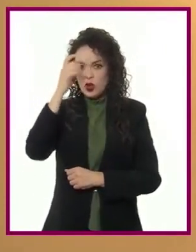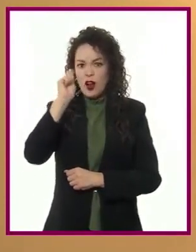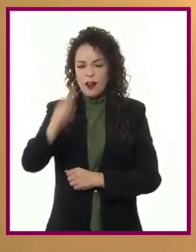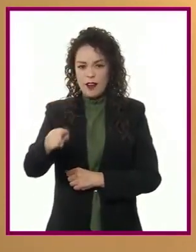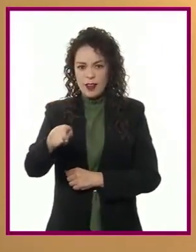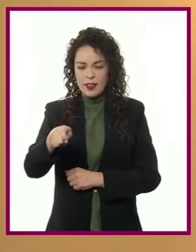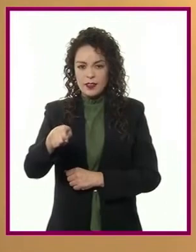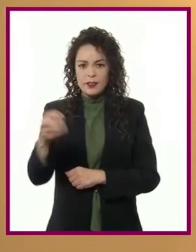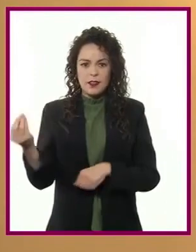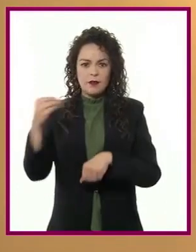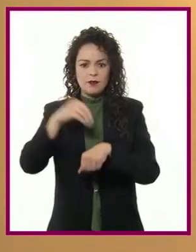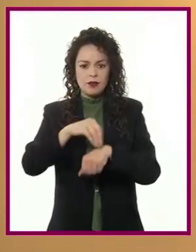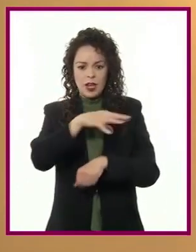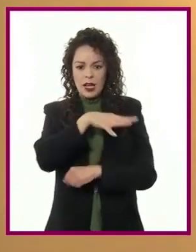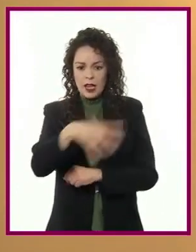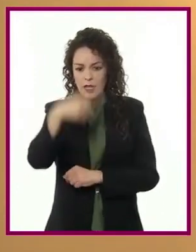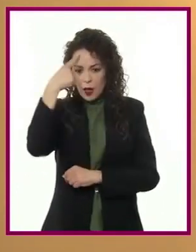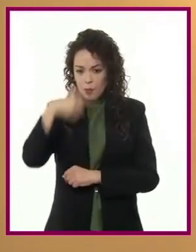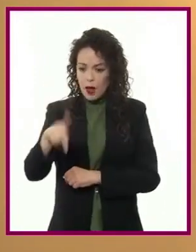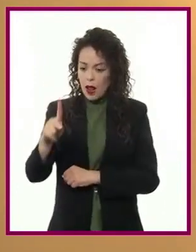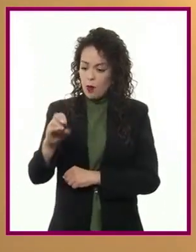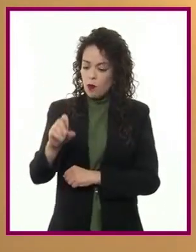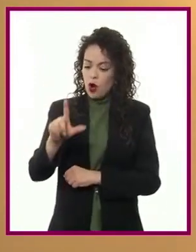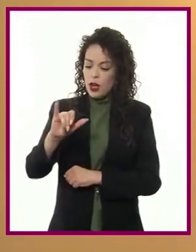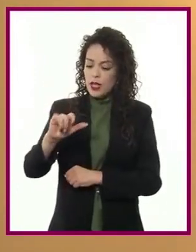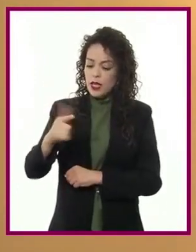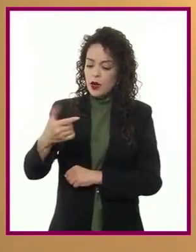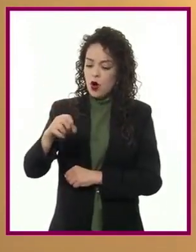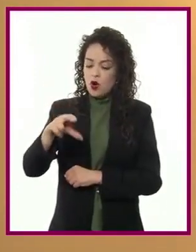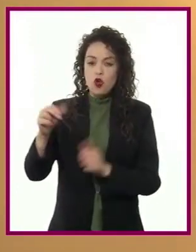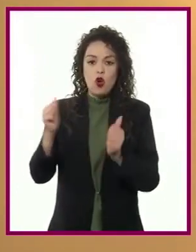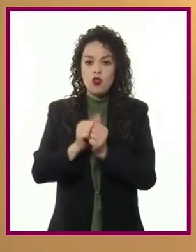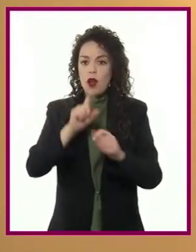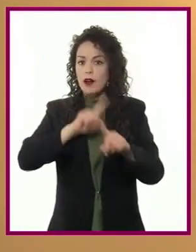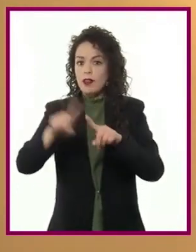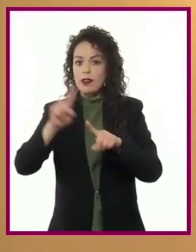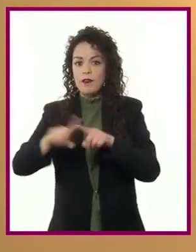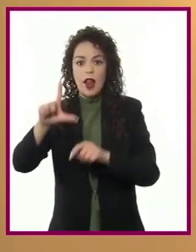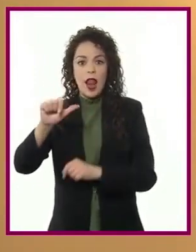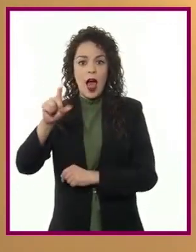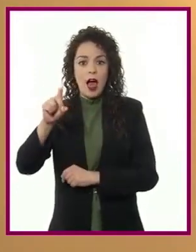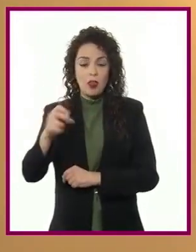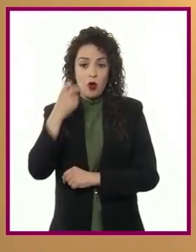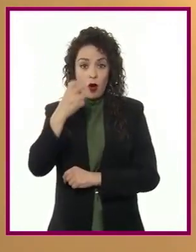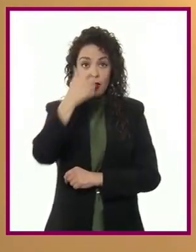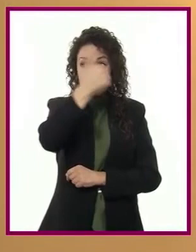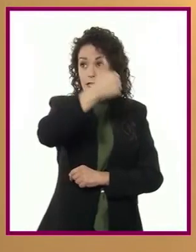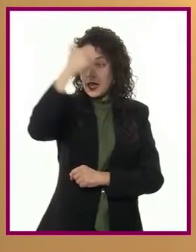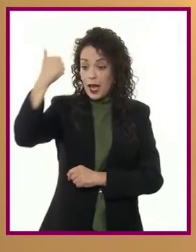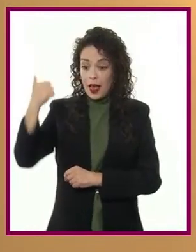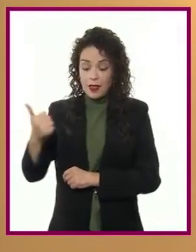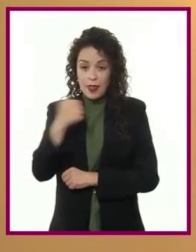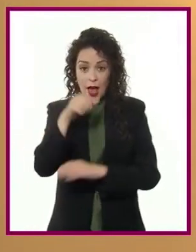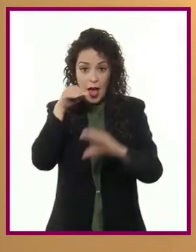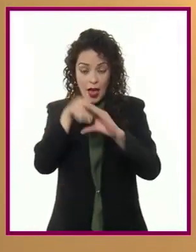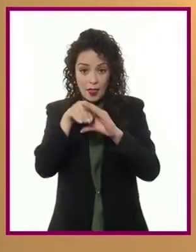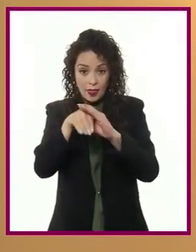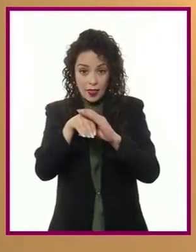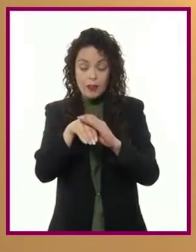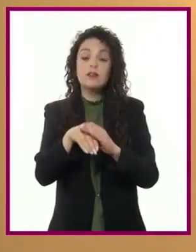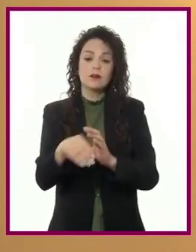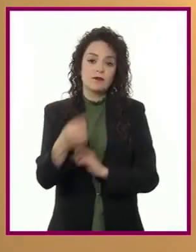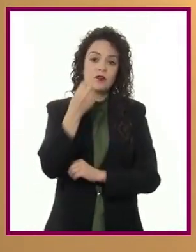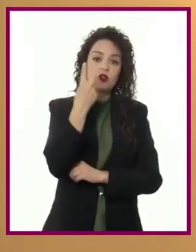establecida para un polígono con n lados, donde la suma de sus ángulos interiores es